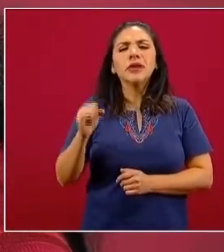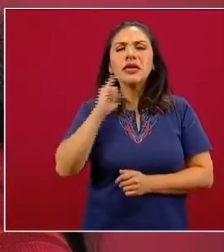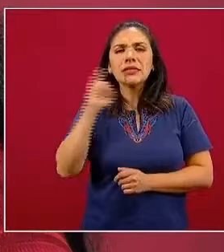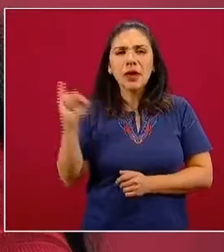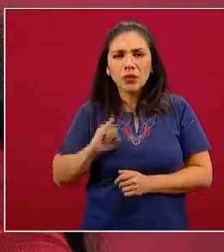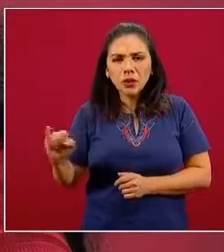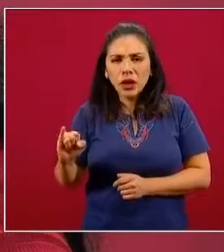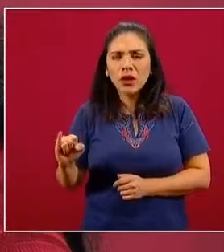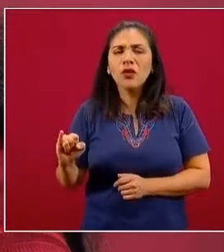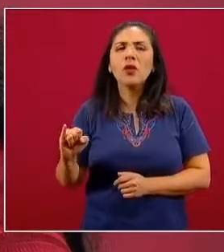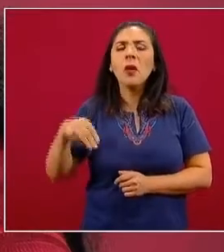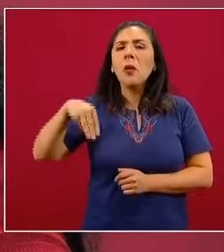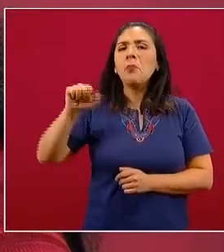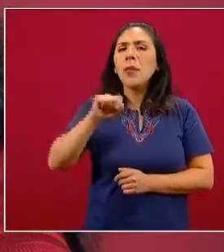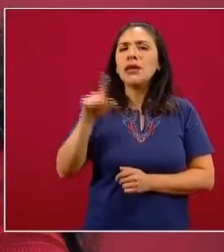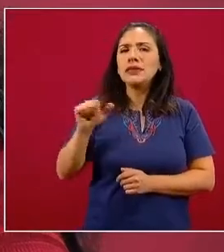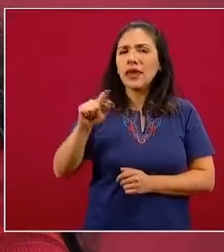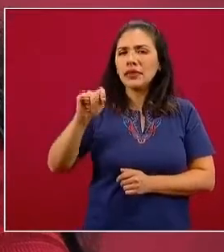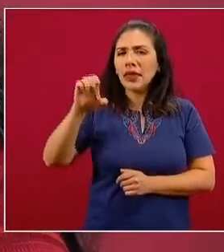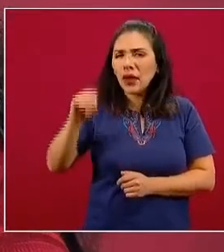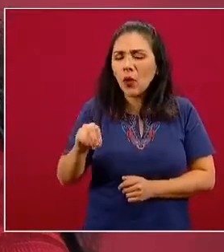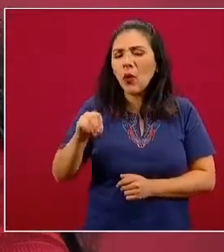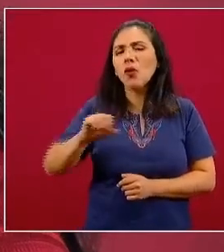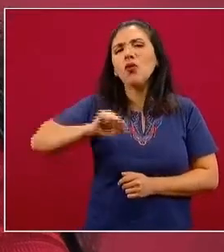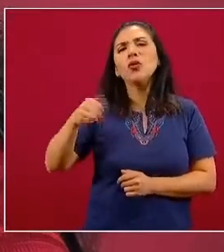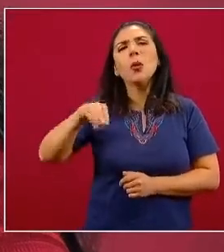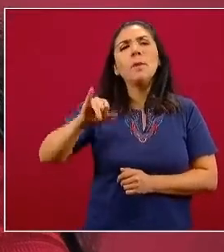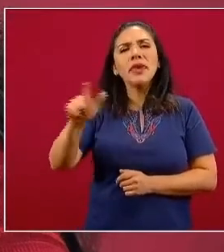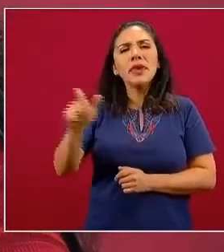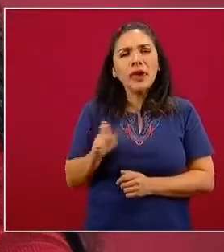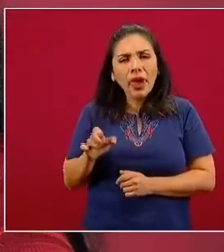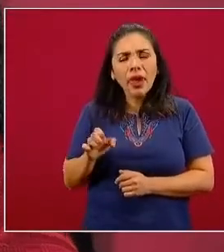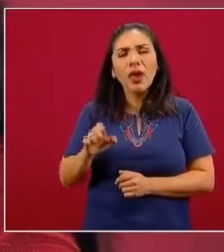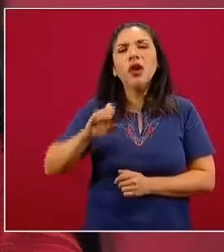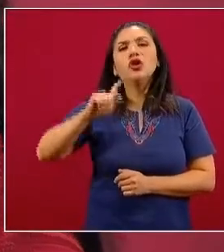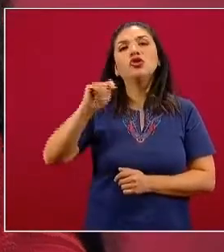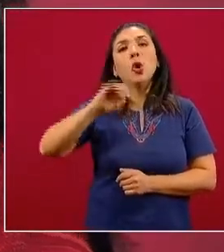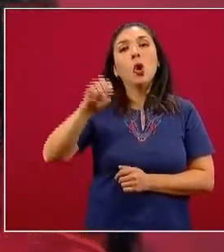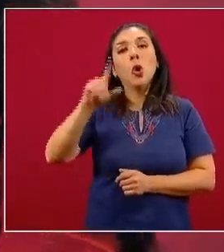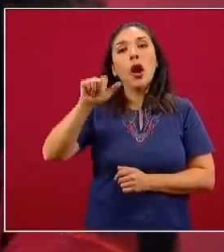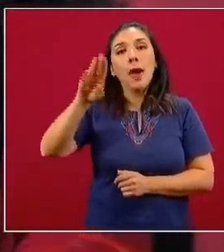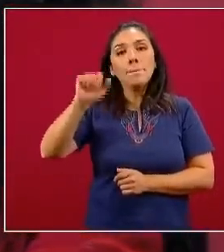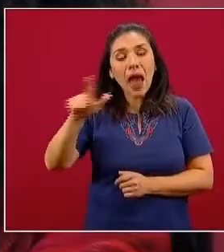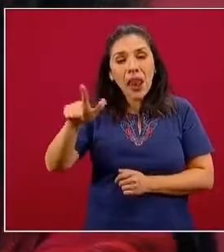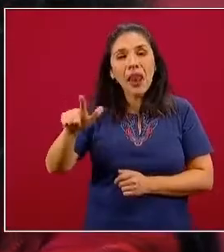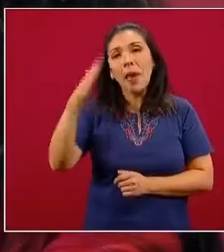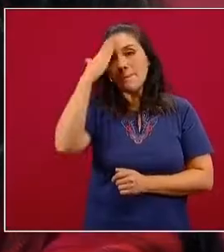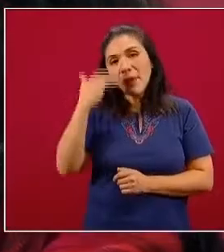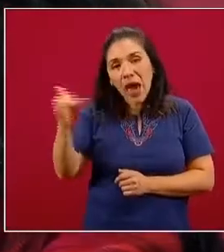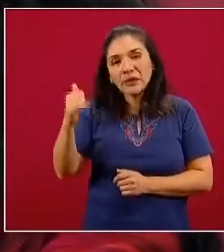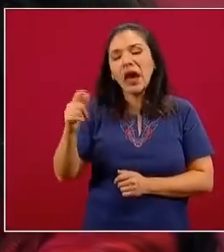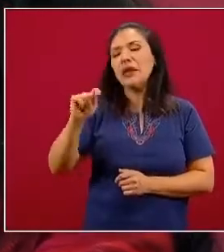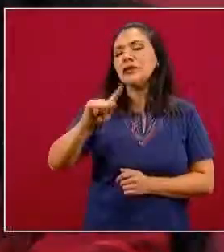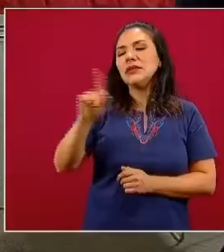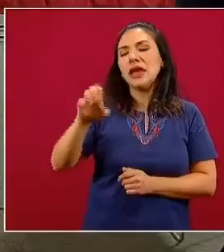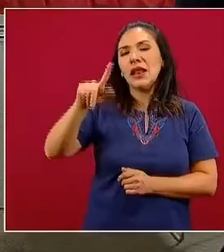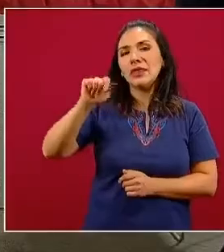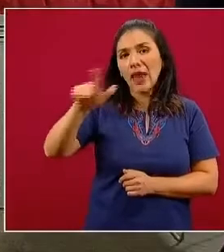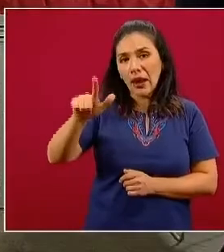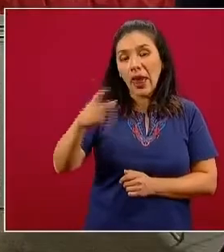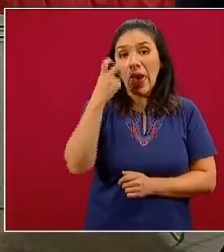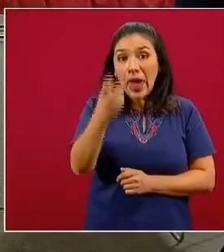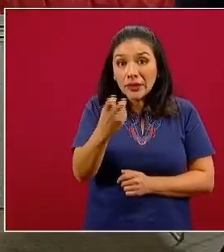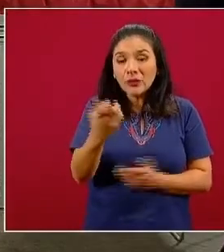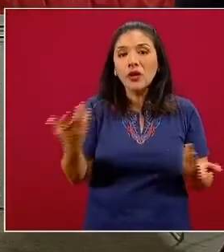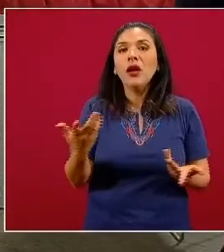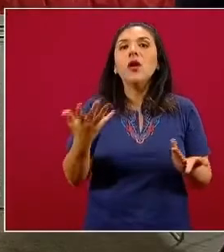Zapoteco, Mazateco, Mije, Tojolabal, Celtal y Maya. Entonces vamos a